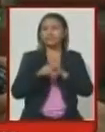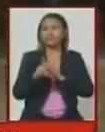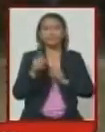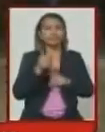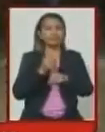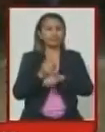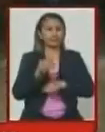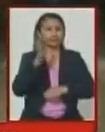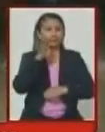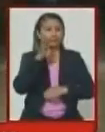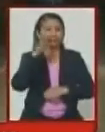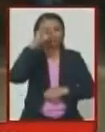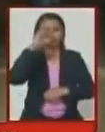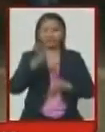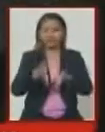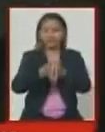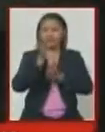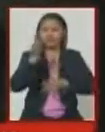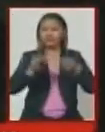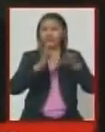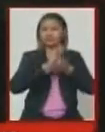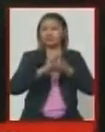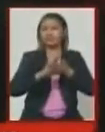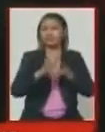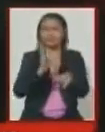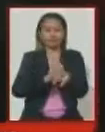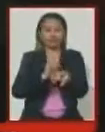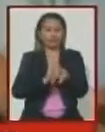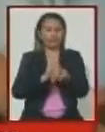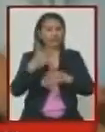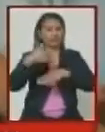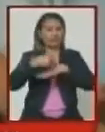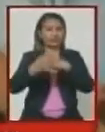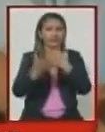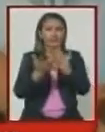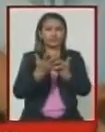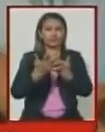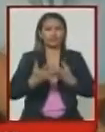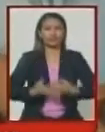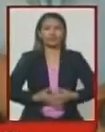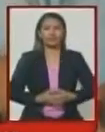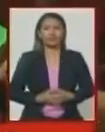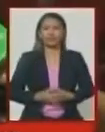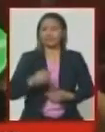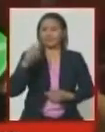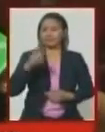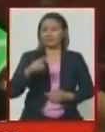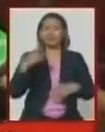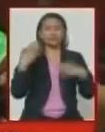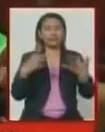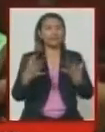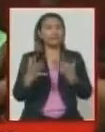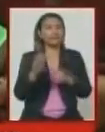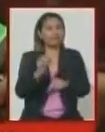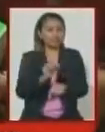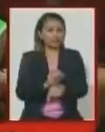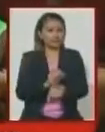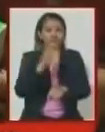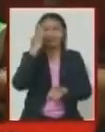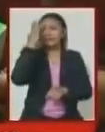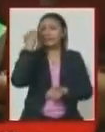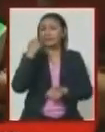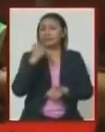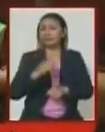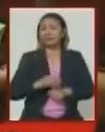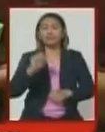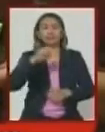culposo. La madre del pequeño pide a la justicia que la doctora sea enviada a la cárcel. Debería estar ya detenida ella porque